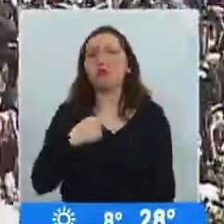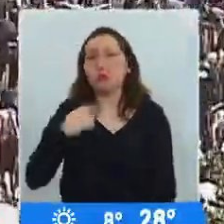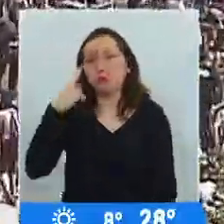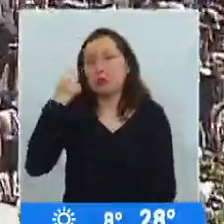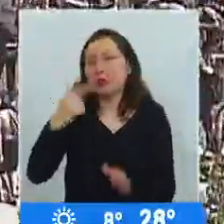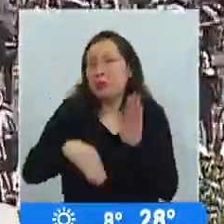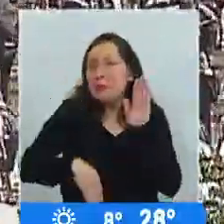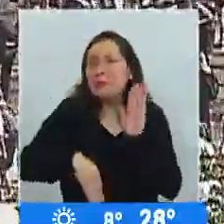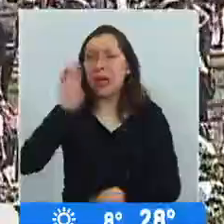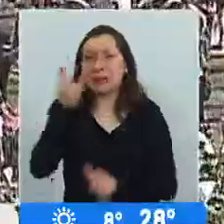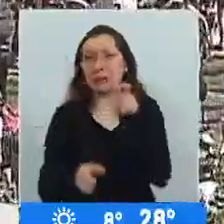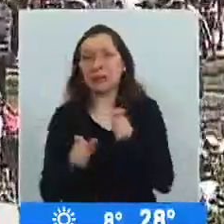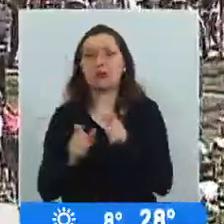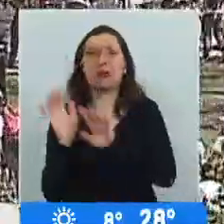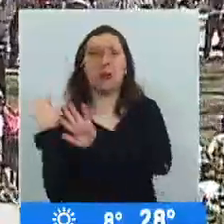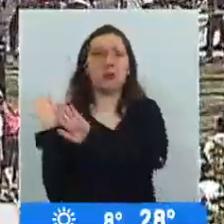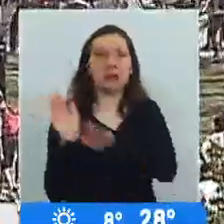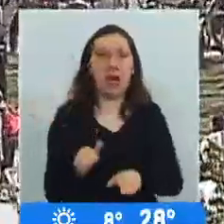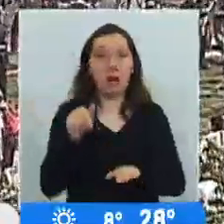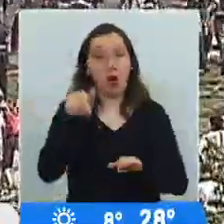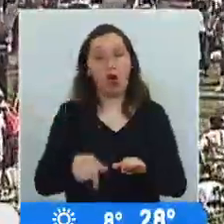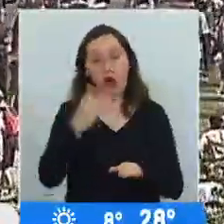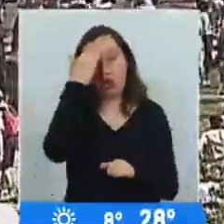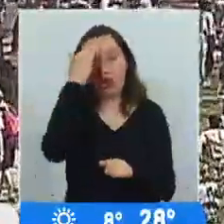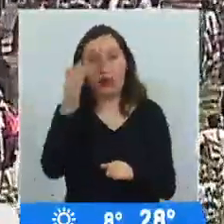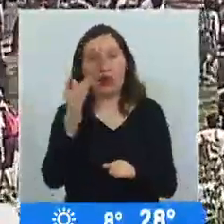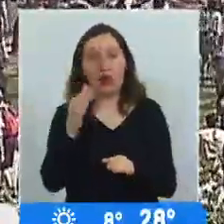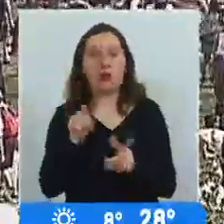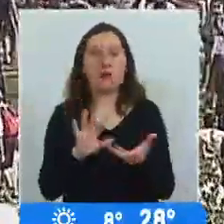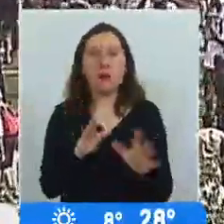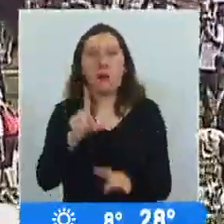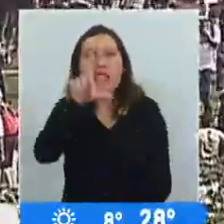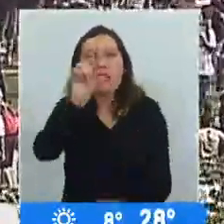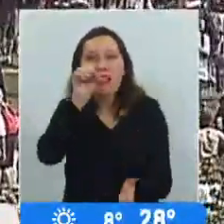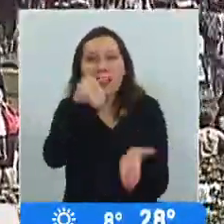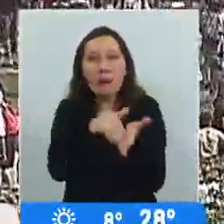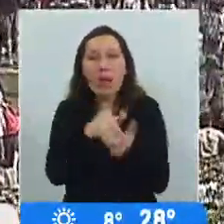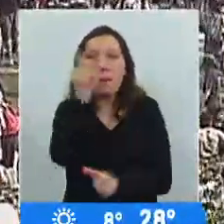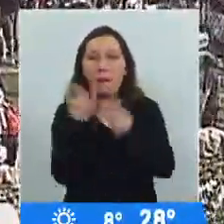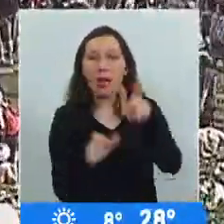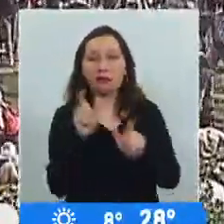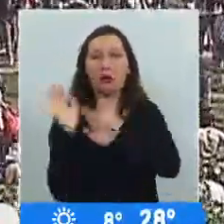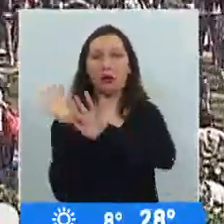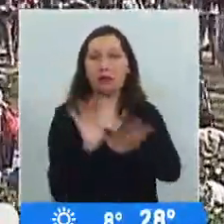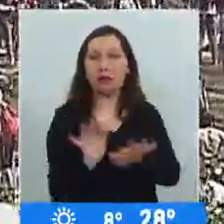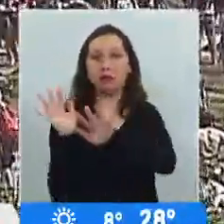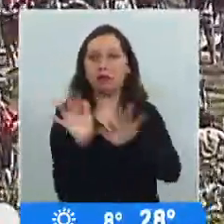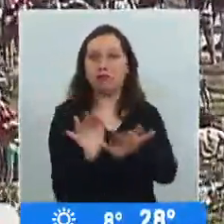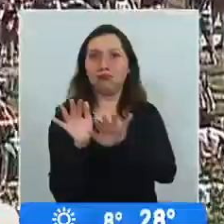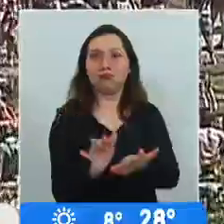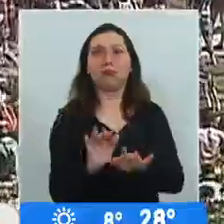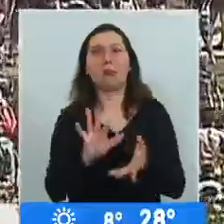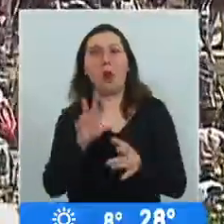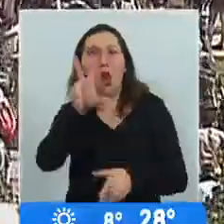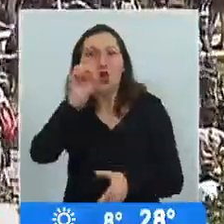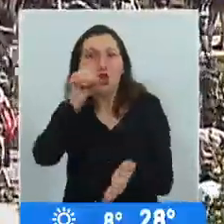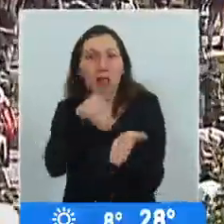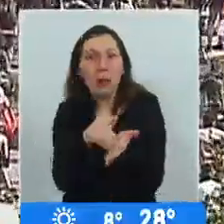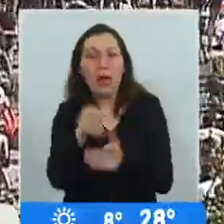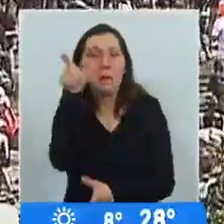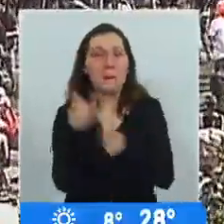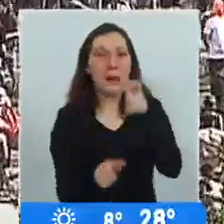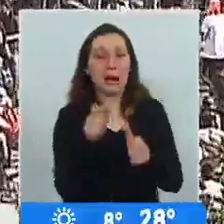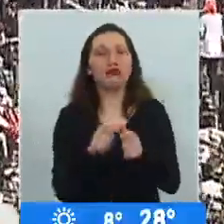respecto a la convocatoria del día de hoy. Se hablaba incluso de 70.000 y o 80.000